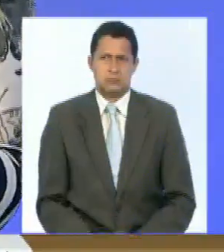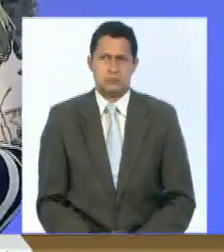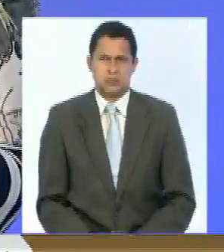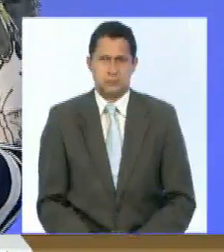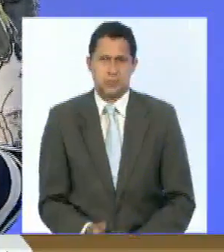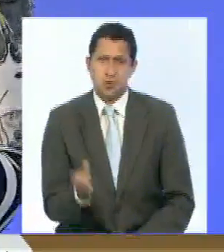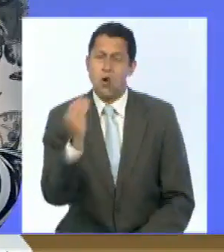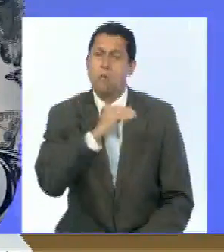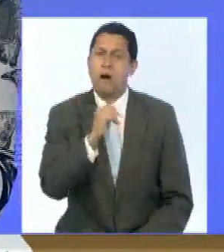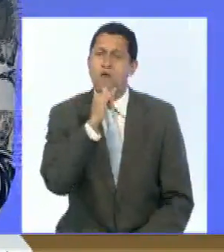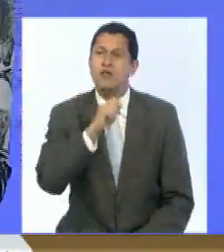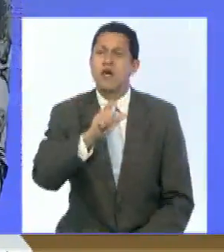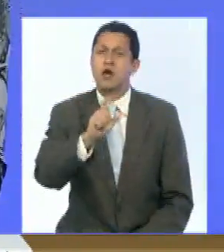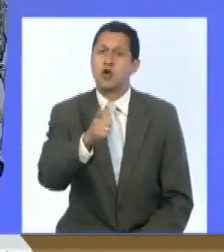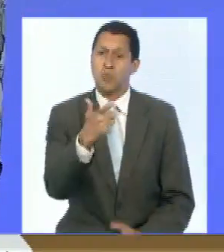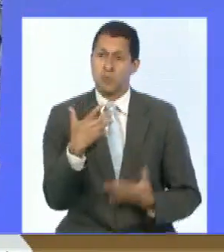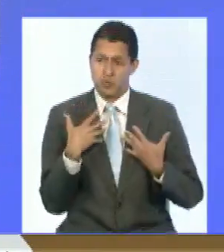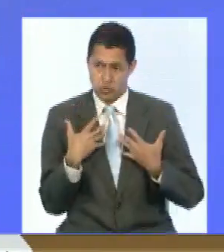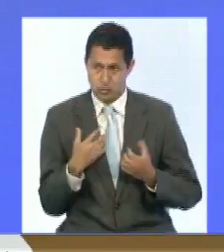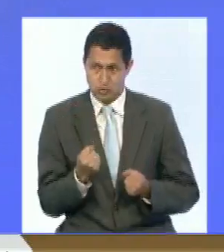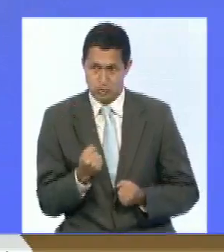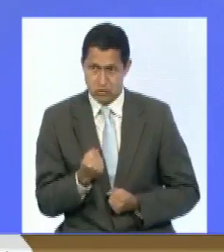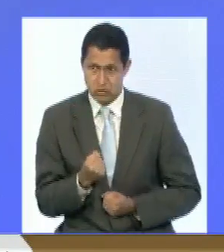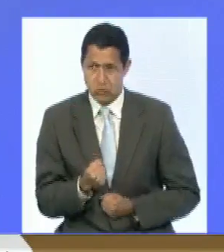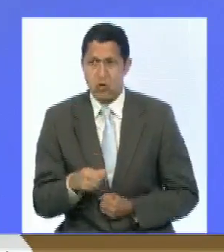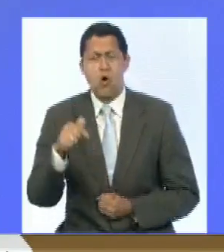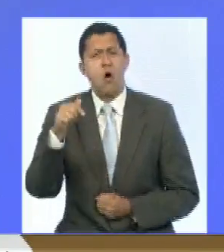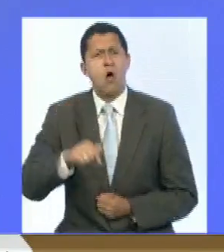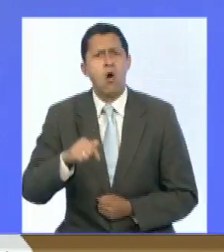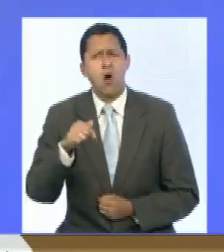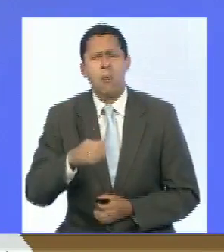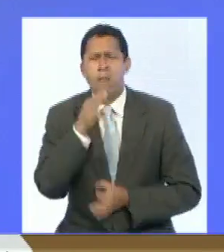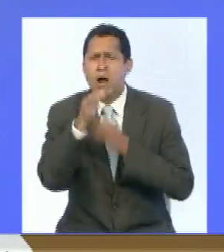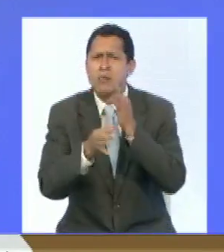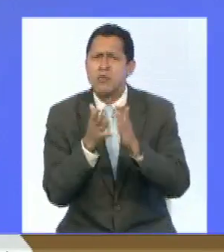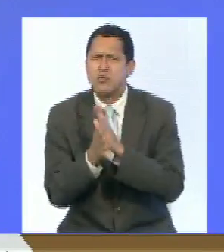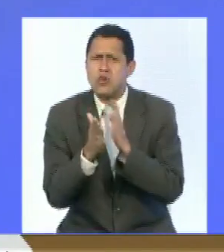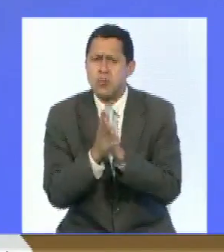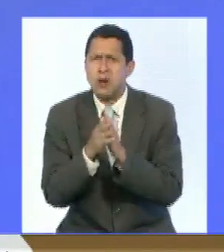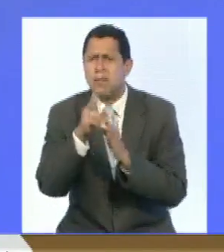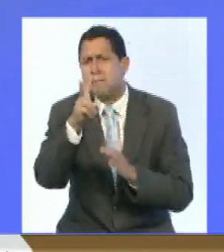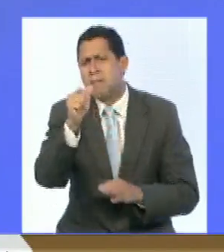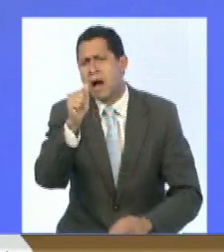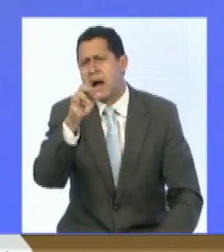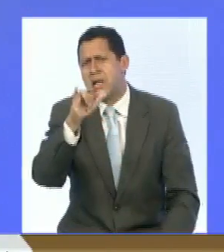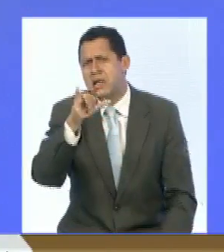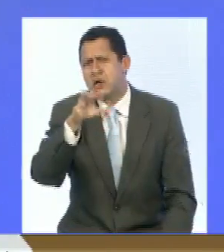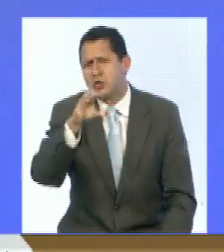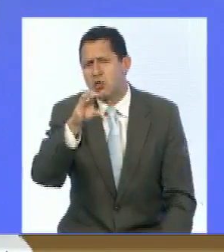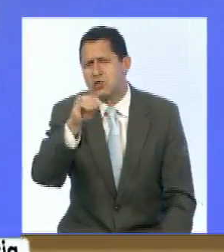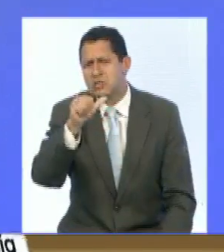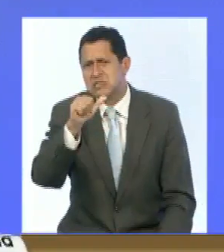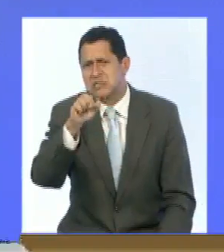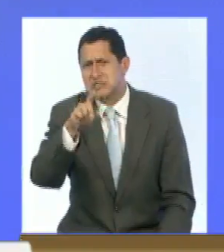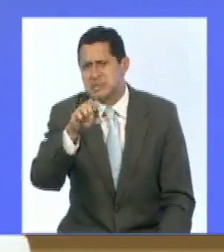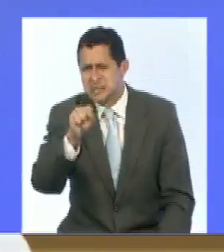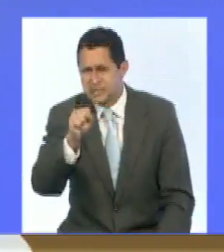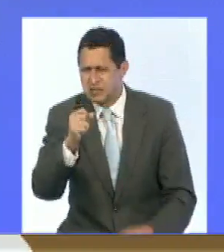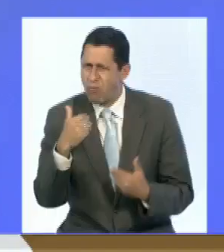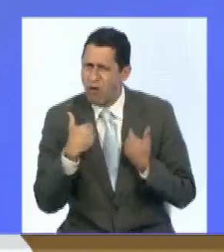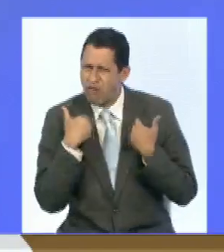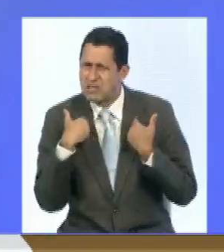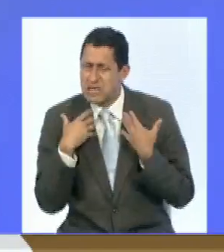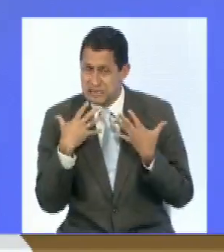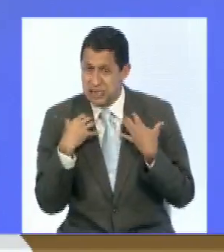continuamos con más de noticias globovisión salud y el día de hoy vamos a hablar del abanico social y cómo afecta específicamente a la